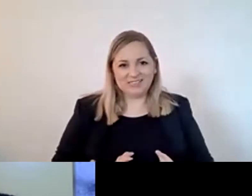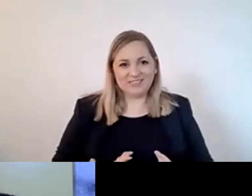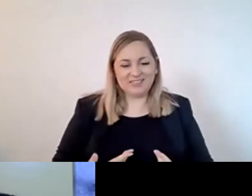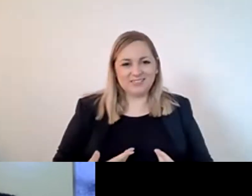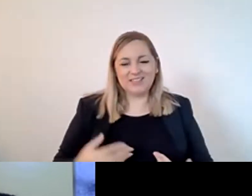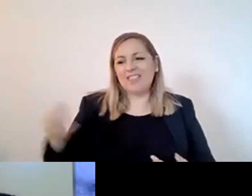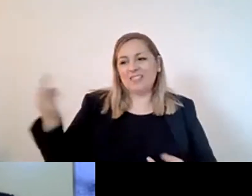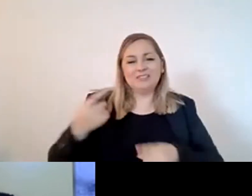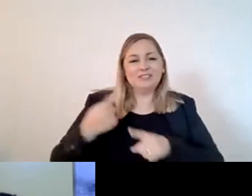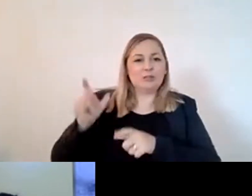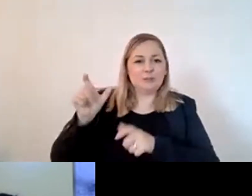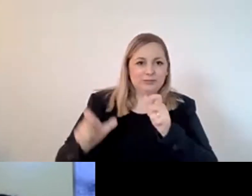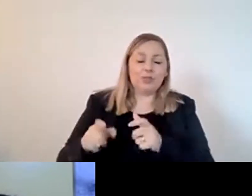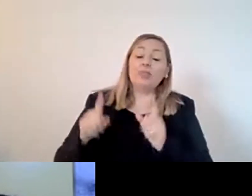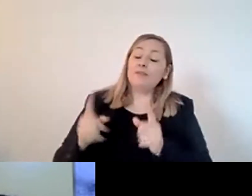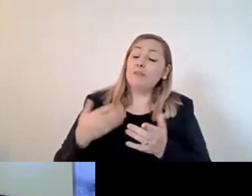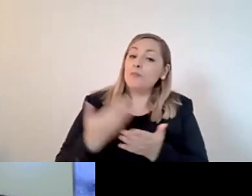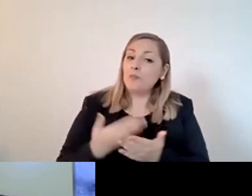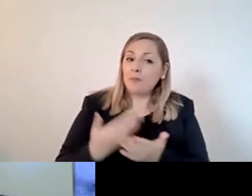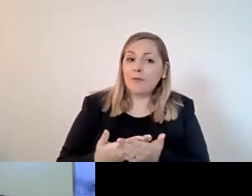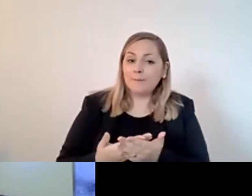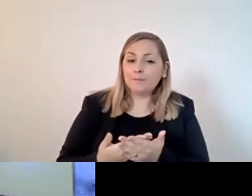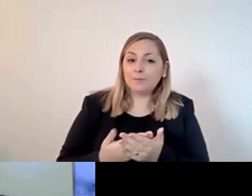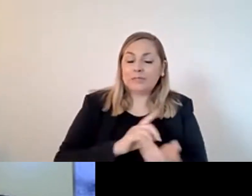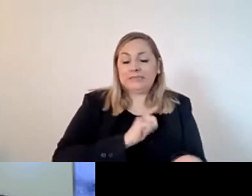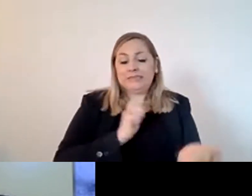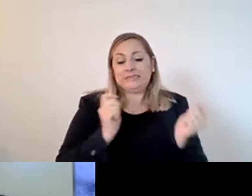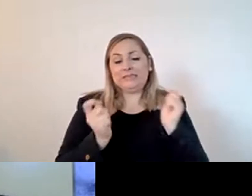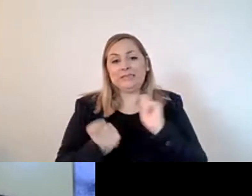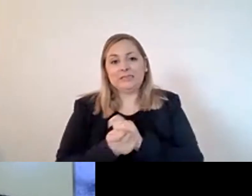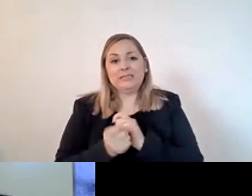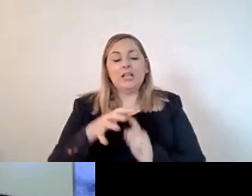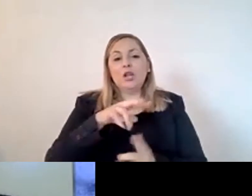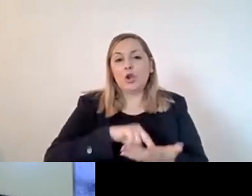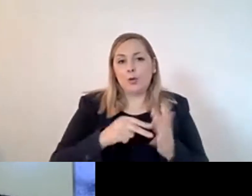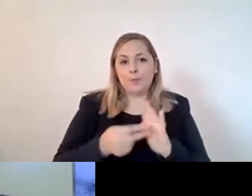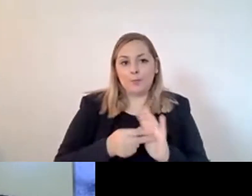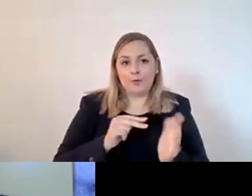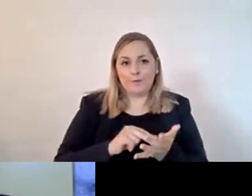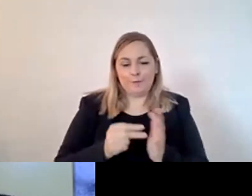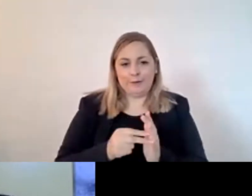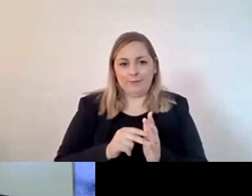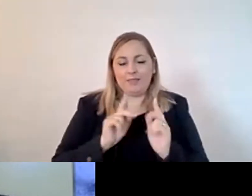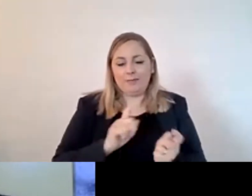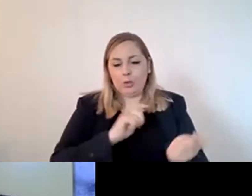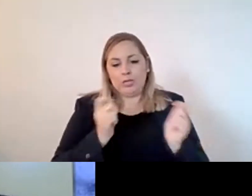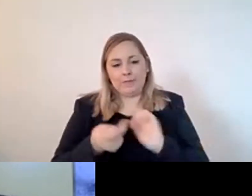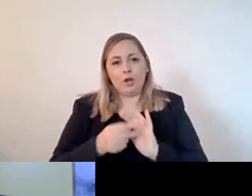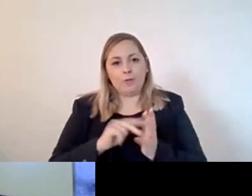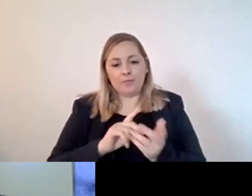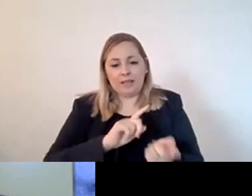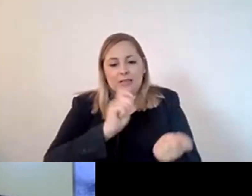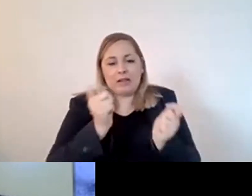demás. Entonces hay que aprovechar transformar las dificultades en recursos, darle